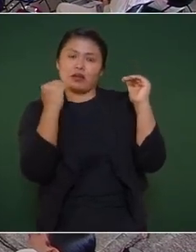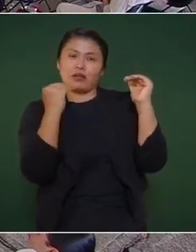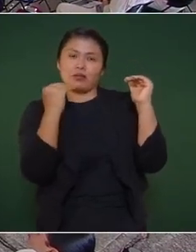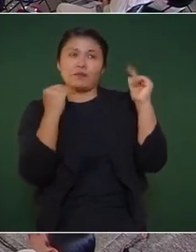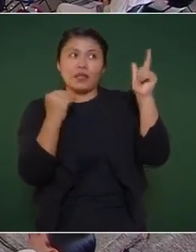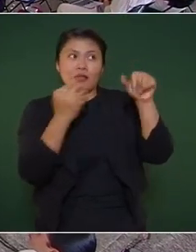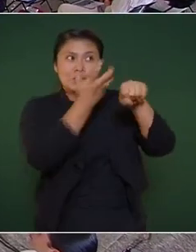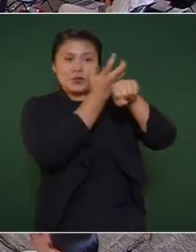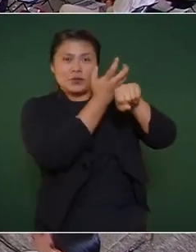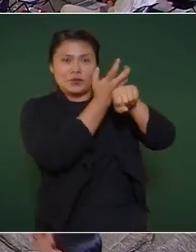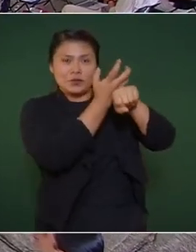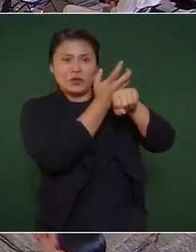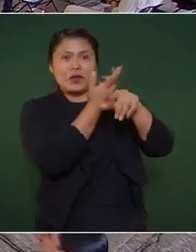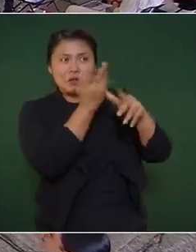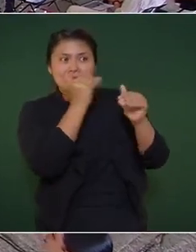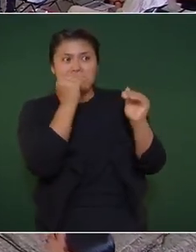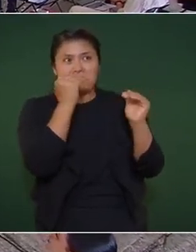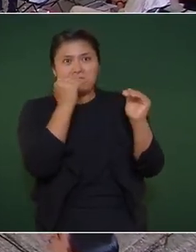No pasó nada.